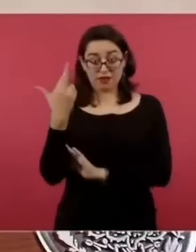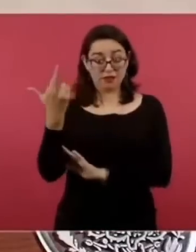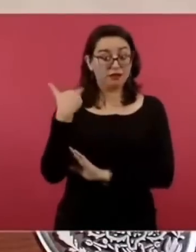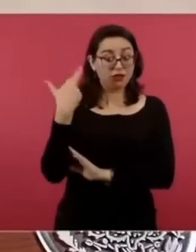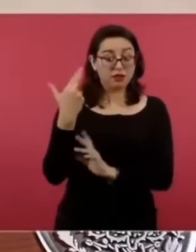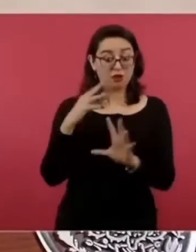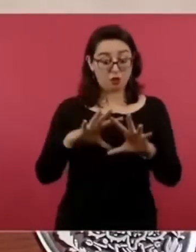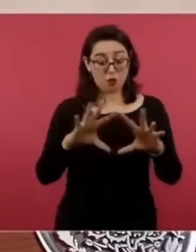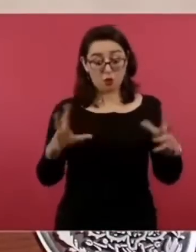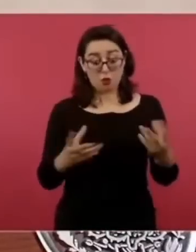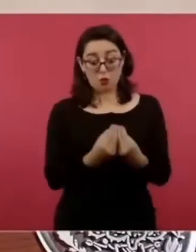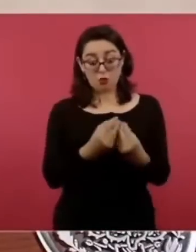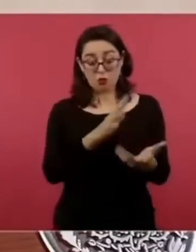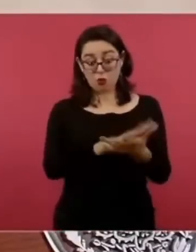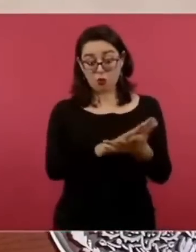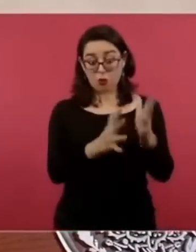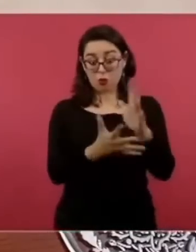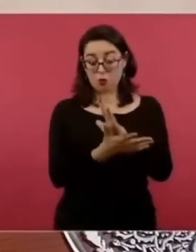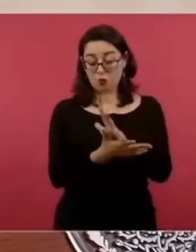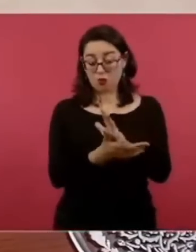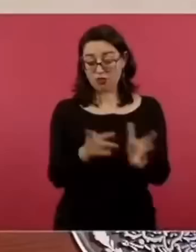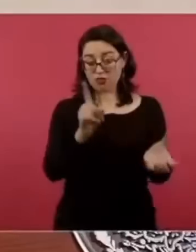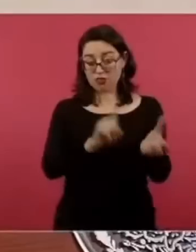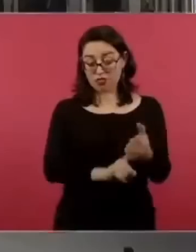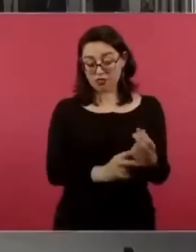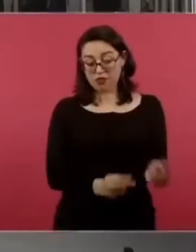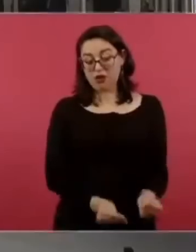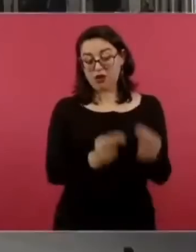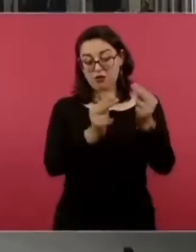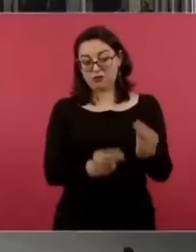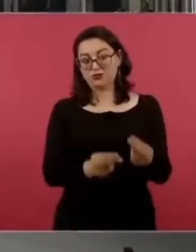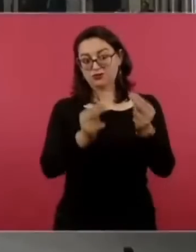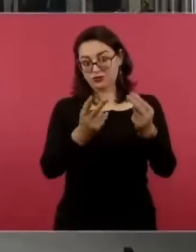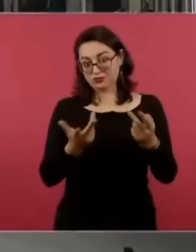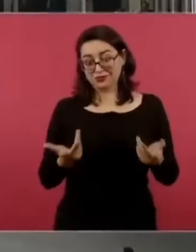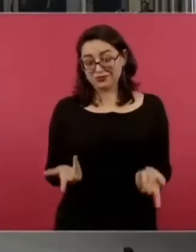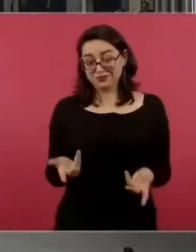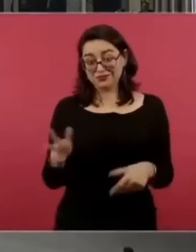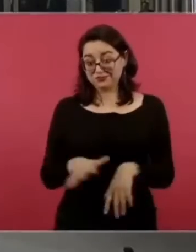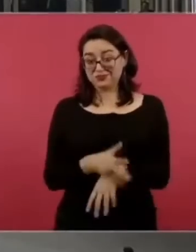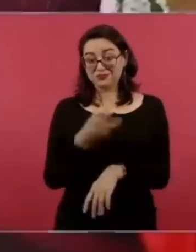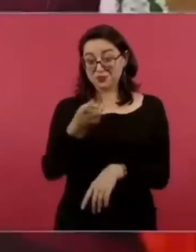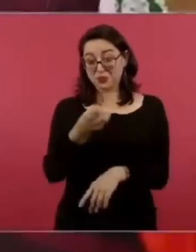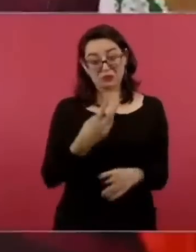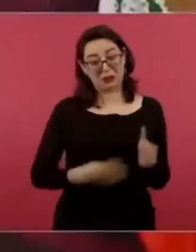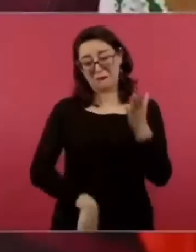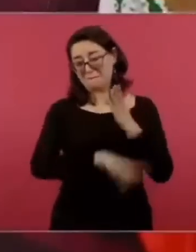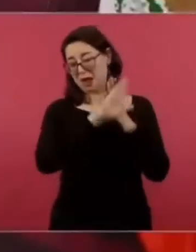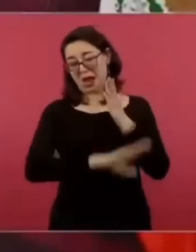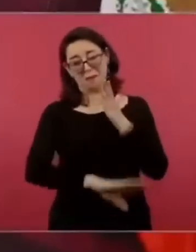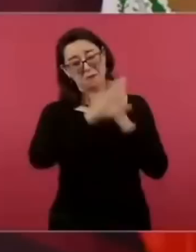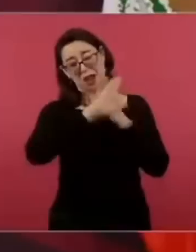nada más que no han podido.